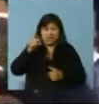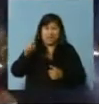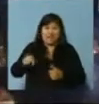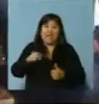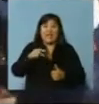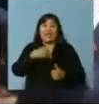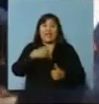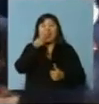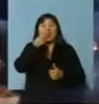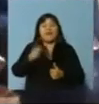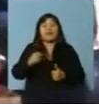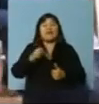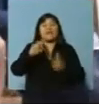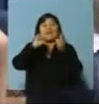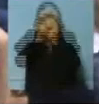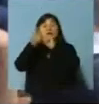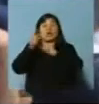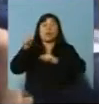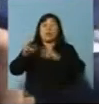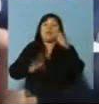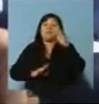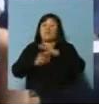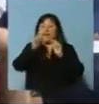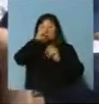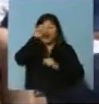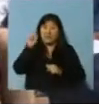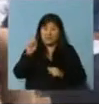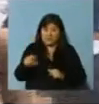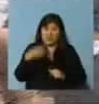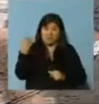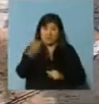Renovables, Esteban Pérez Andrich.